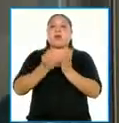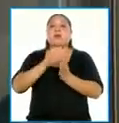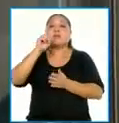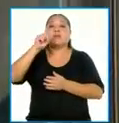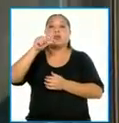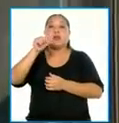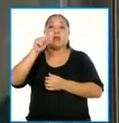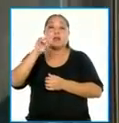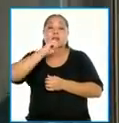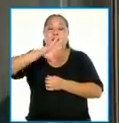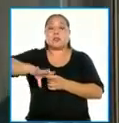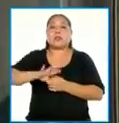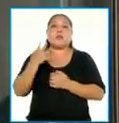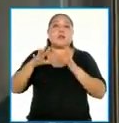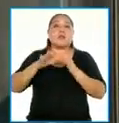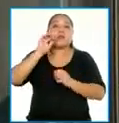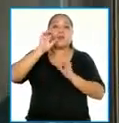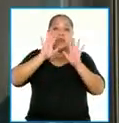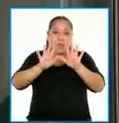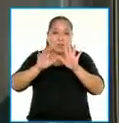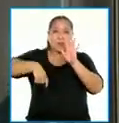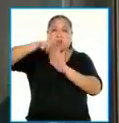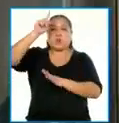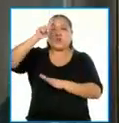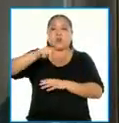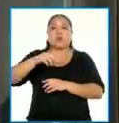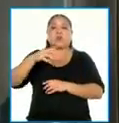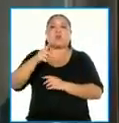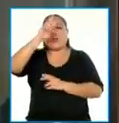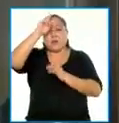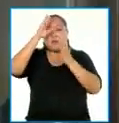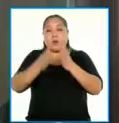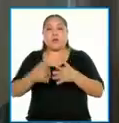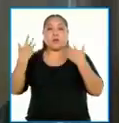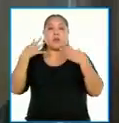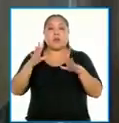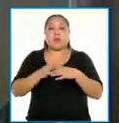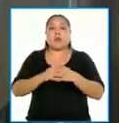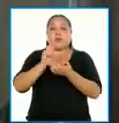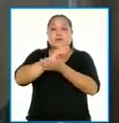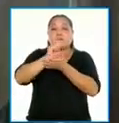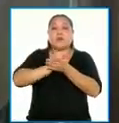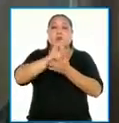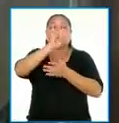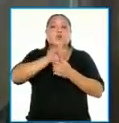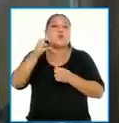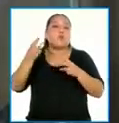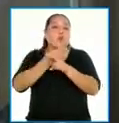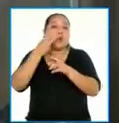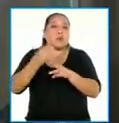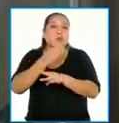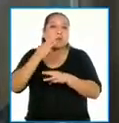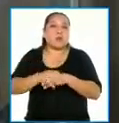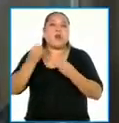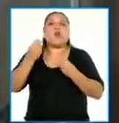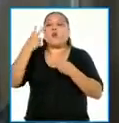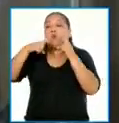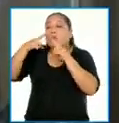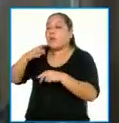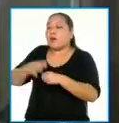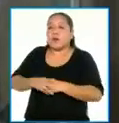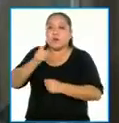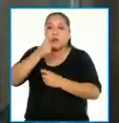para julio se tratarían de 10 millones de peruanos vacunados y de algunas, utilizando las matemáticas, por cómo va,